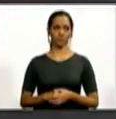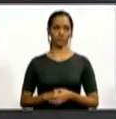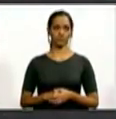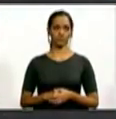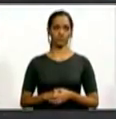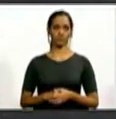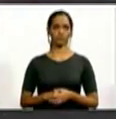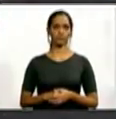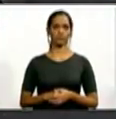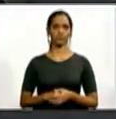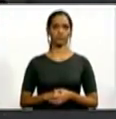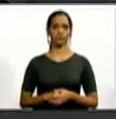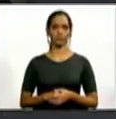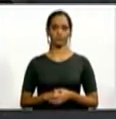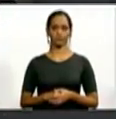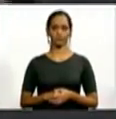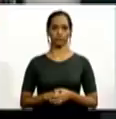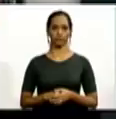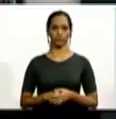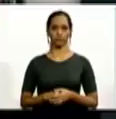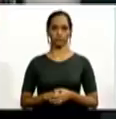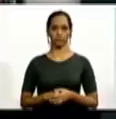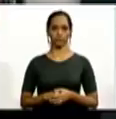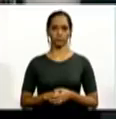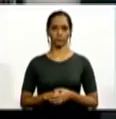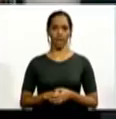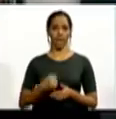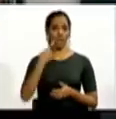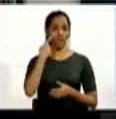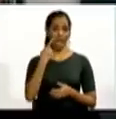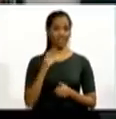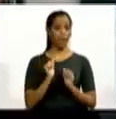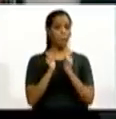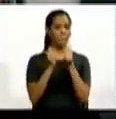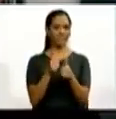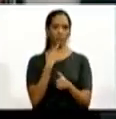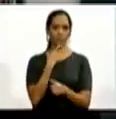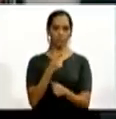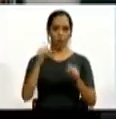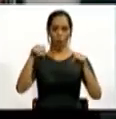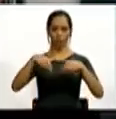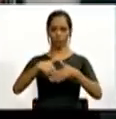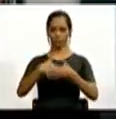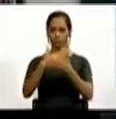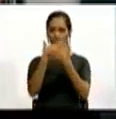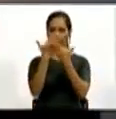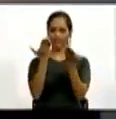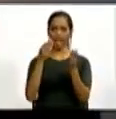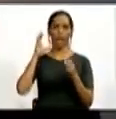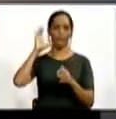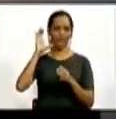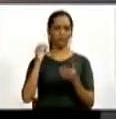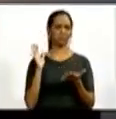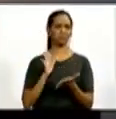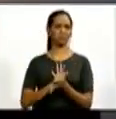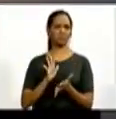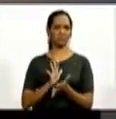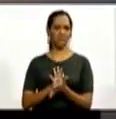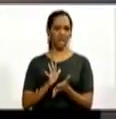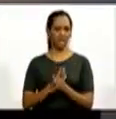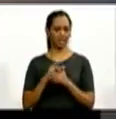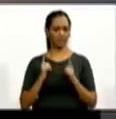Maduro. Bueno, fíjate, te empiezo por decir que hoy amaneció el país bastante tranquilo. O